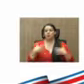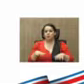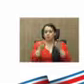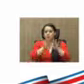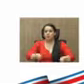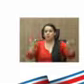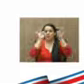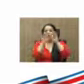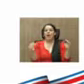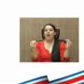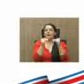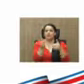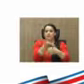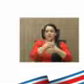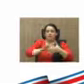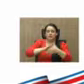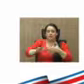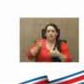la distribución de recursos.